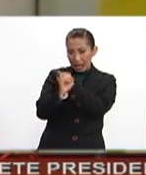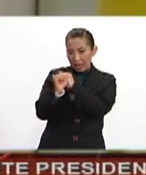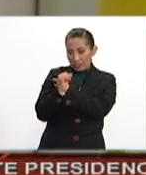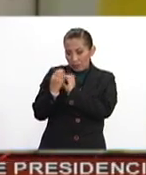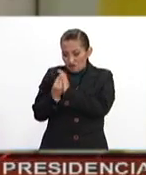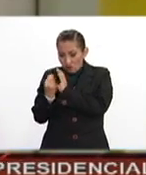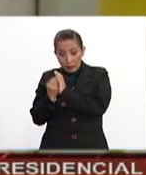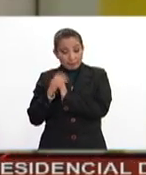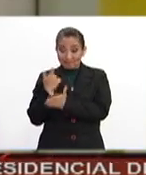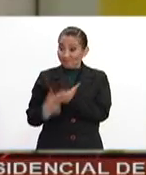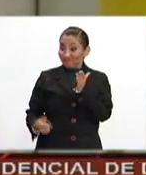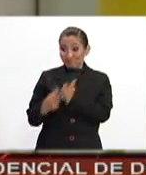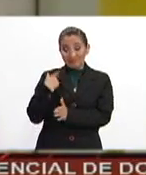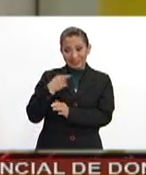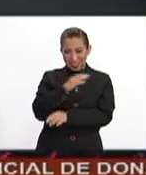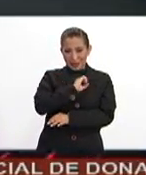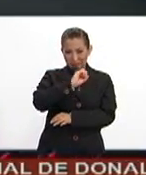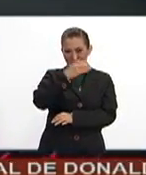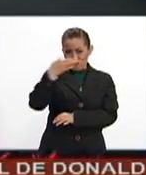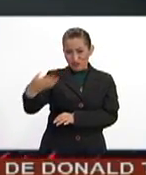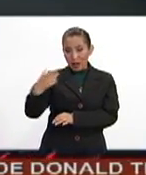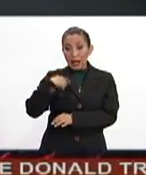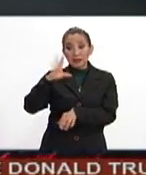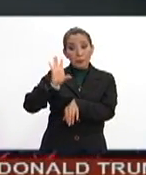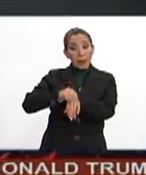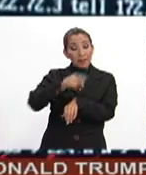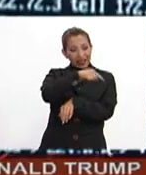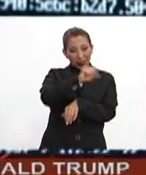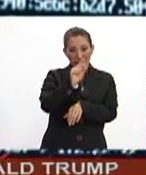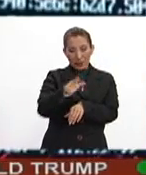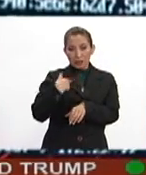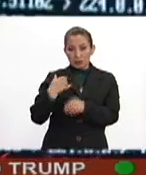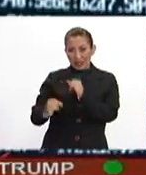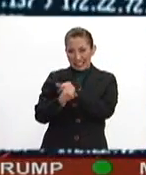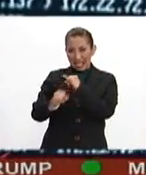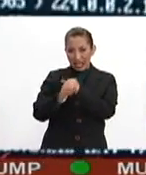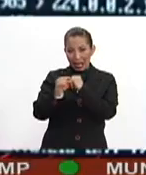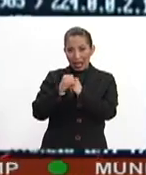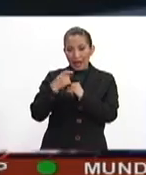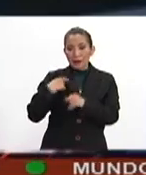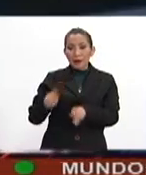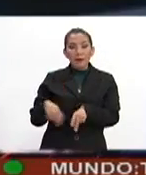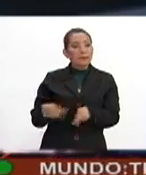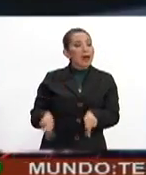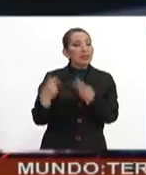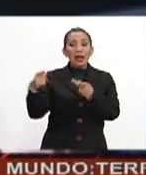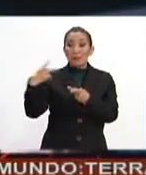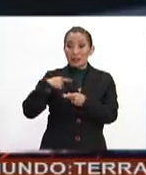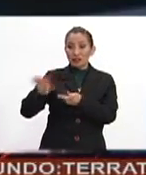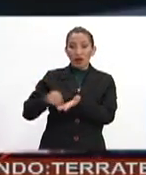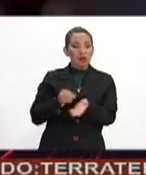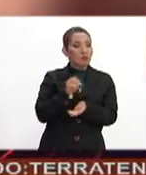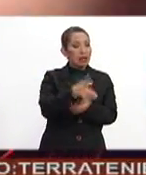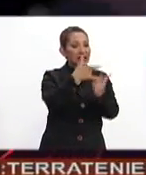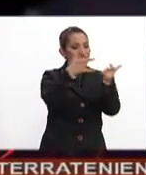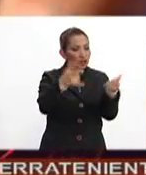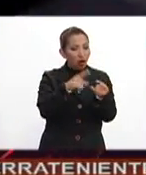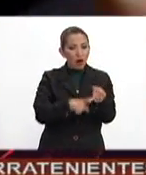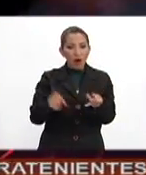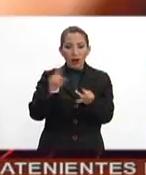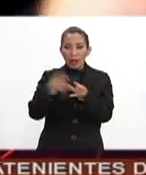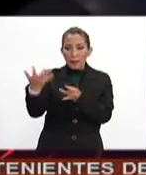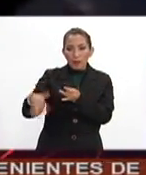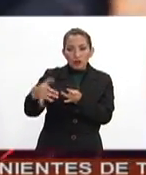por Barack Obama. Con esto se permitirá a los proveedores de Internet vender datos de sus usuarios como historiales